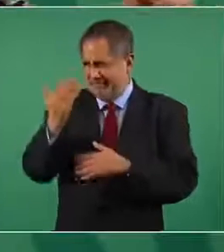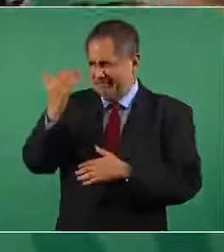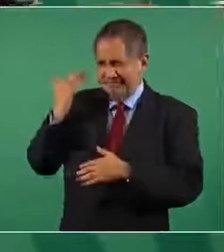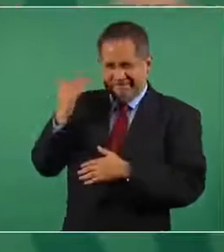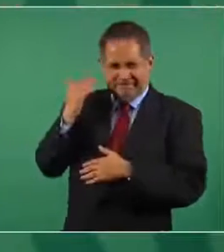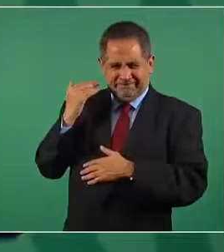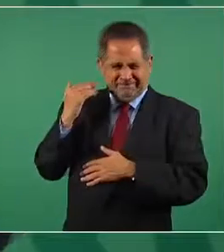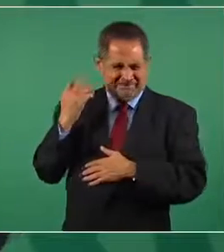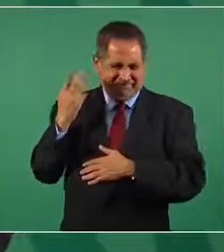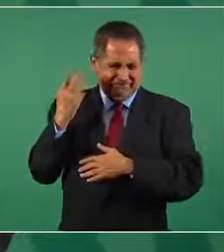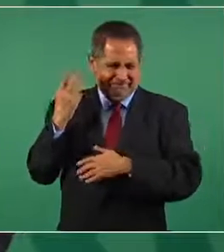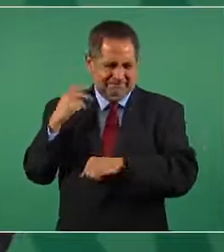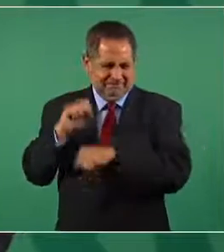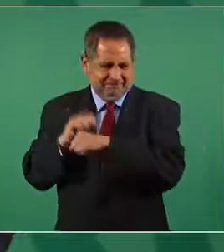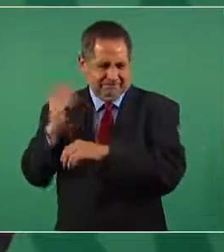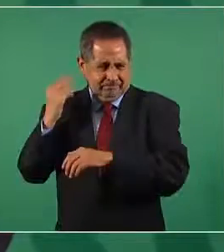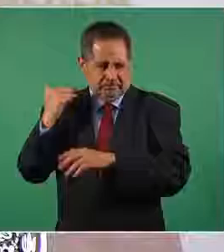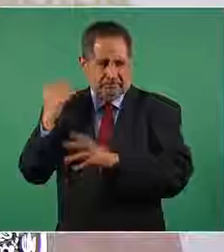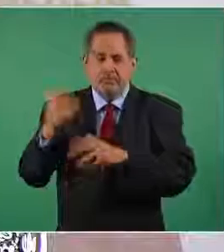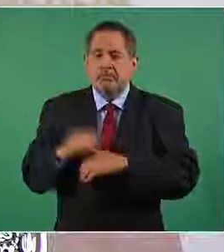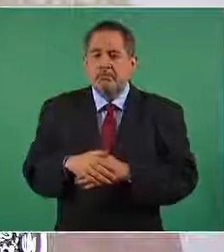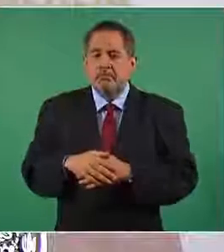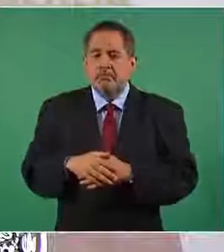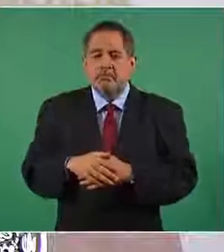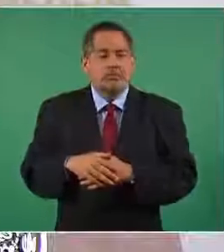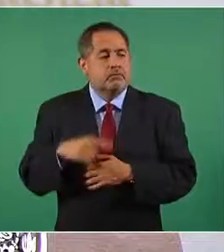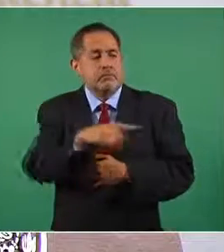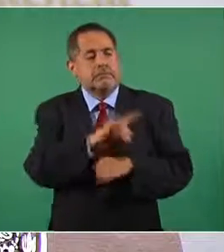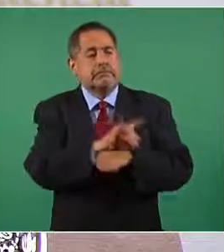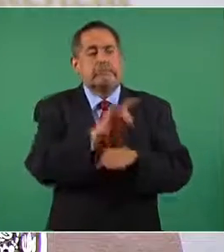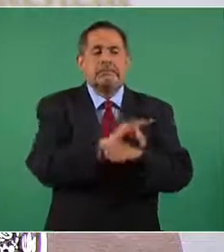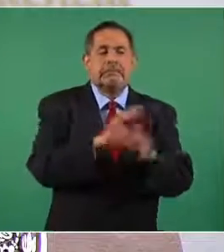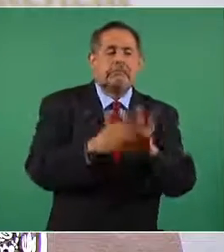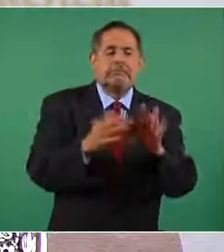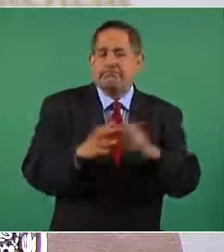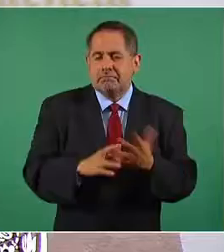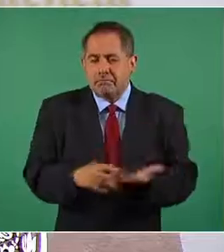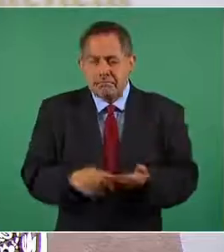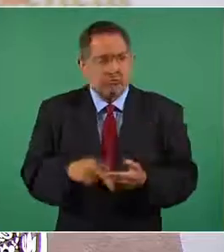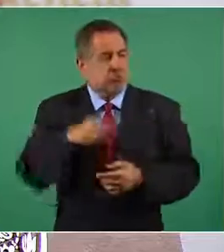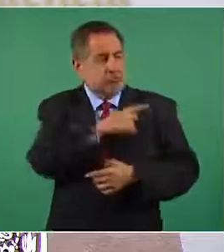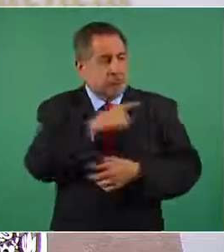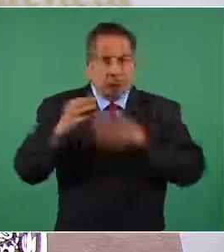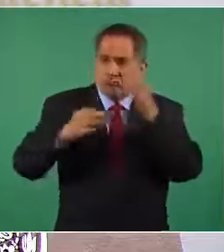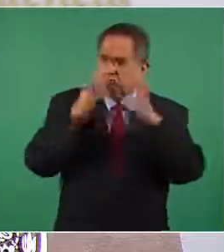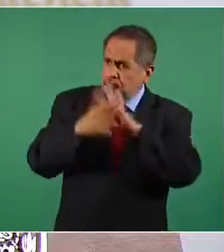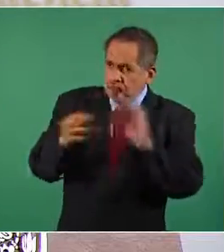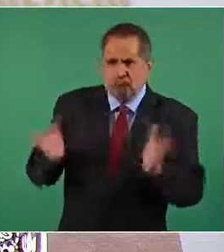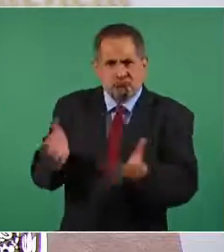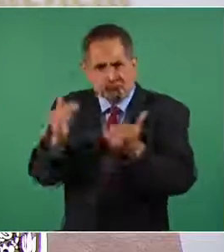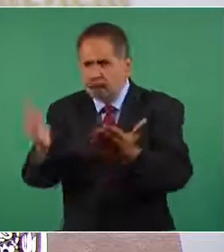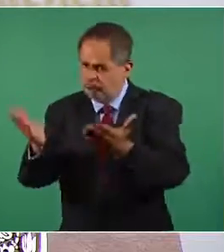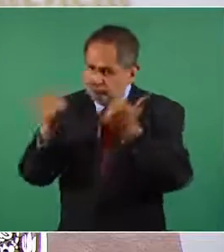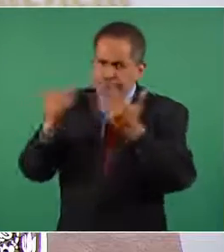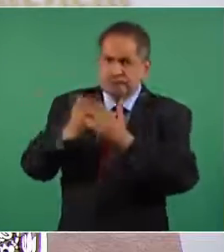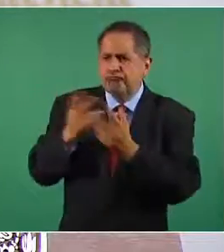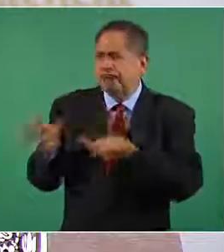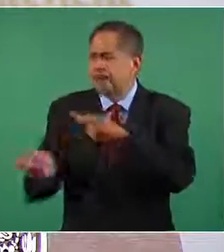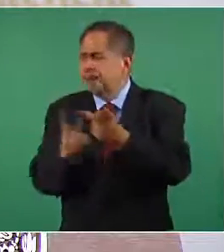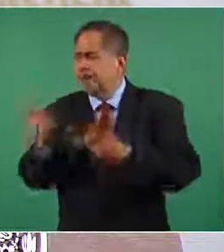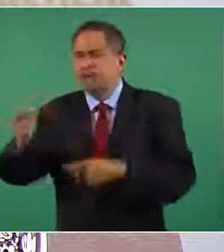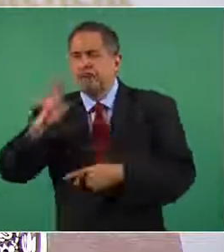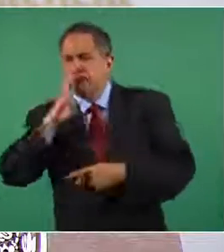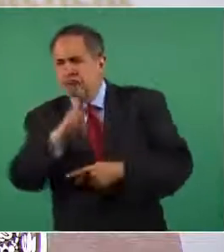de hace unos días, que en vez de promoverla, que es